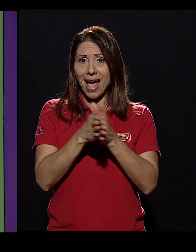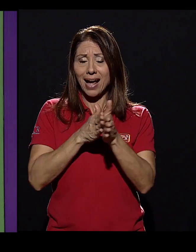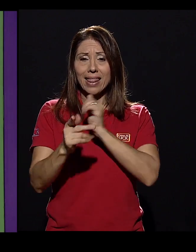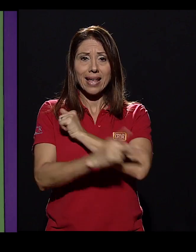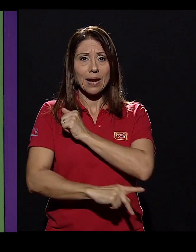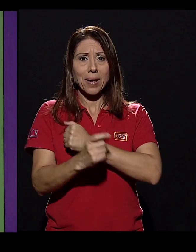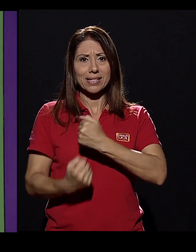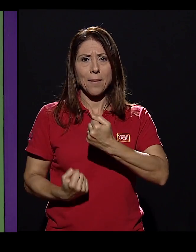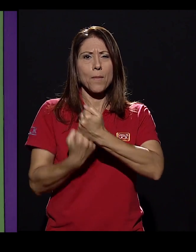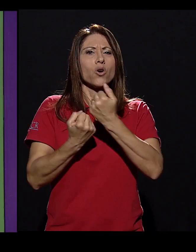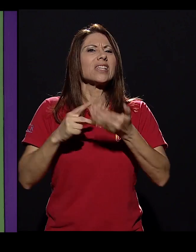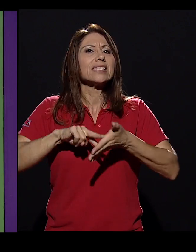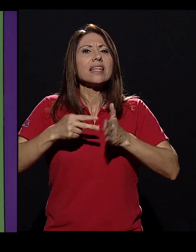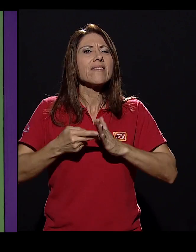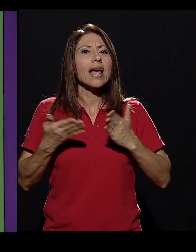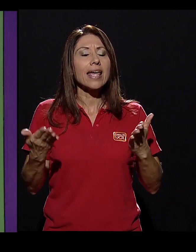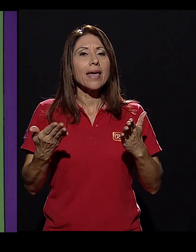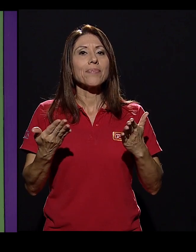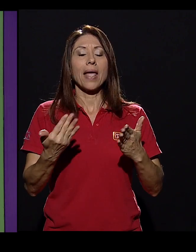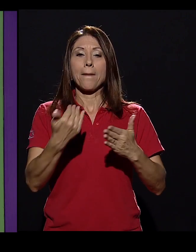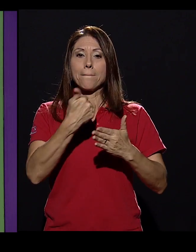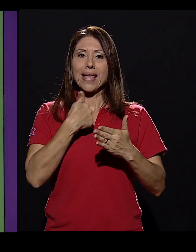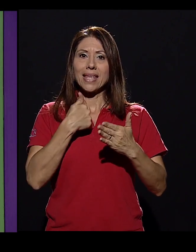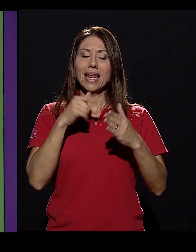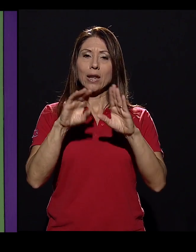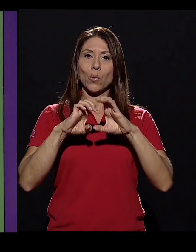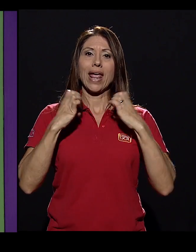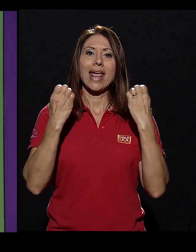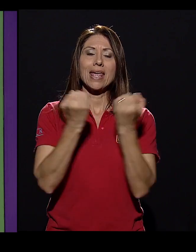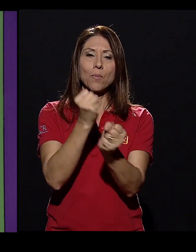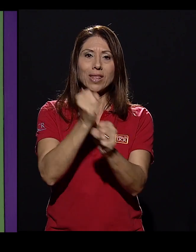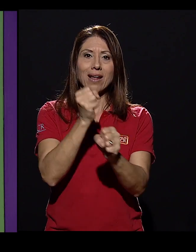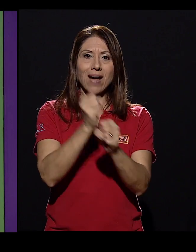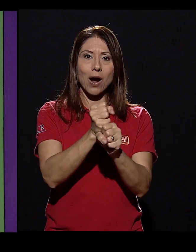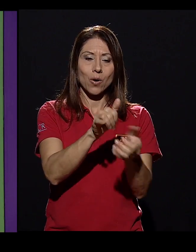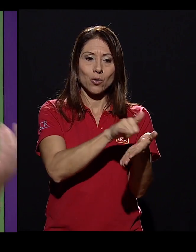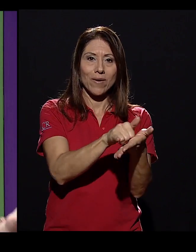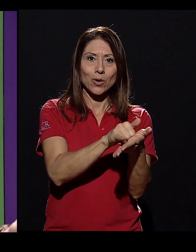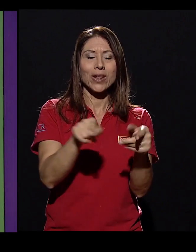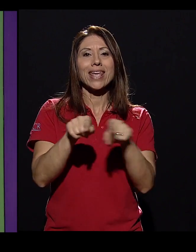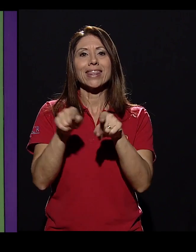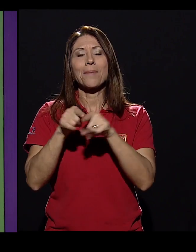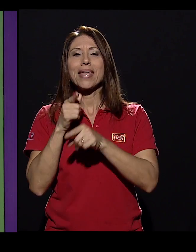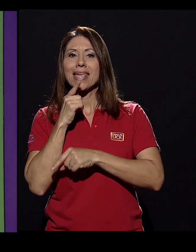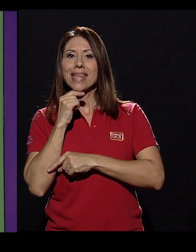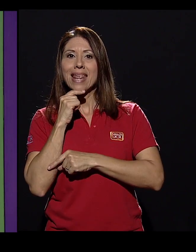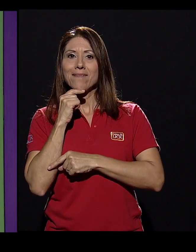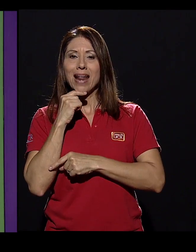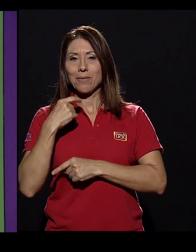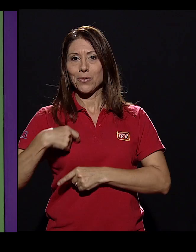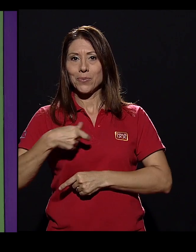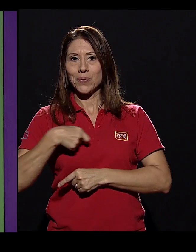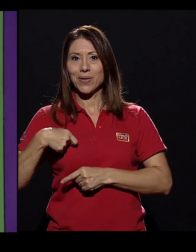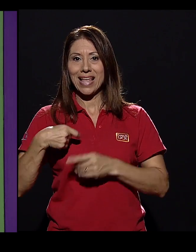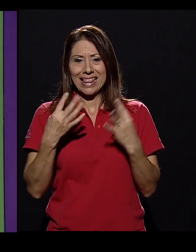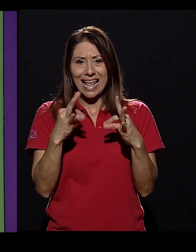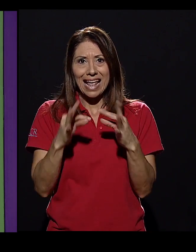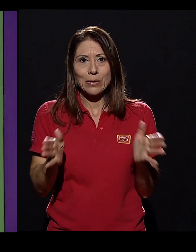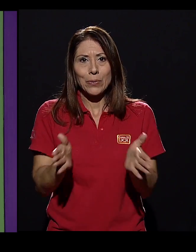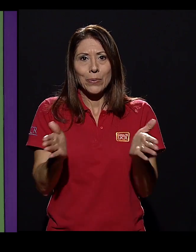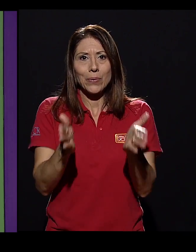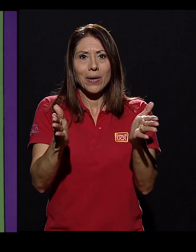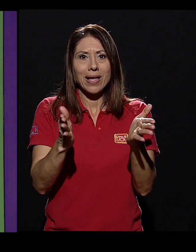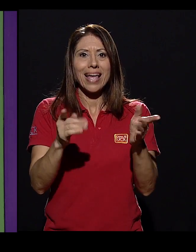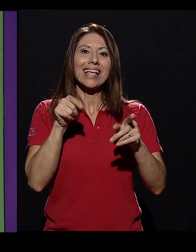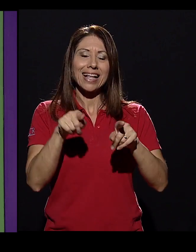que el país apoye es que vas a tener un equipo de trabajo en Naciones Unidas en Nueva York y en Ginebra tratando de mover la candidatura, ¿verdad? Esa es la diferencia,